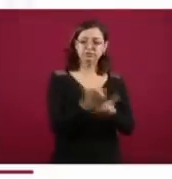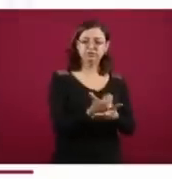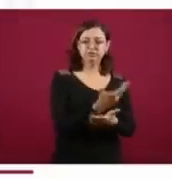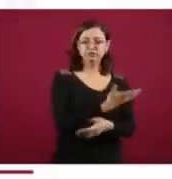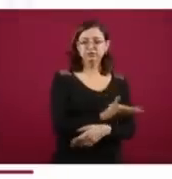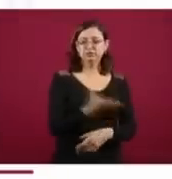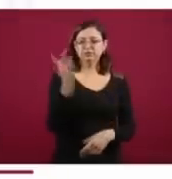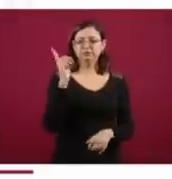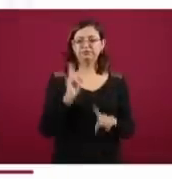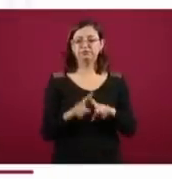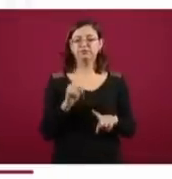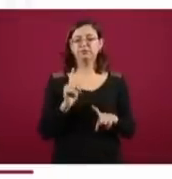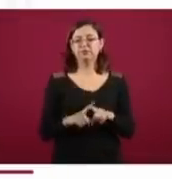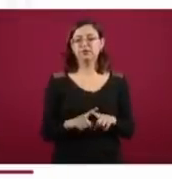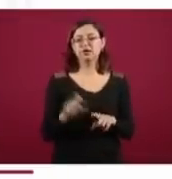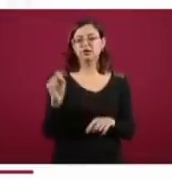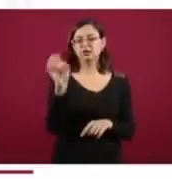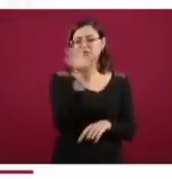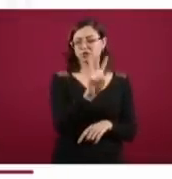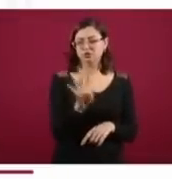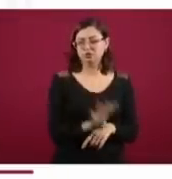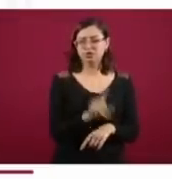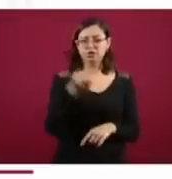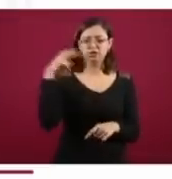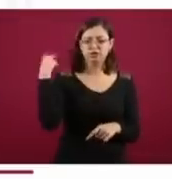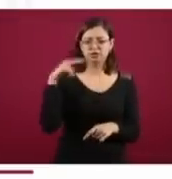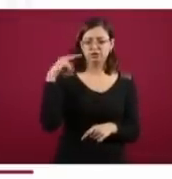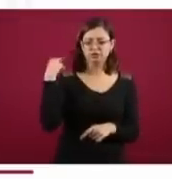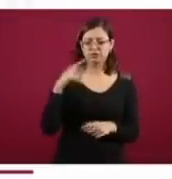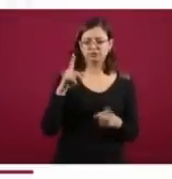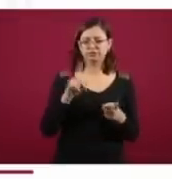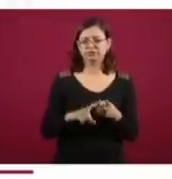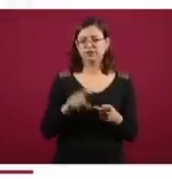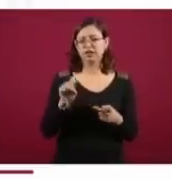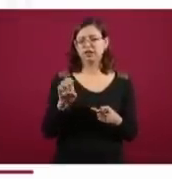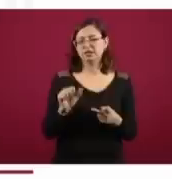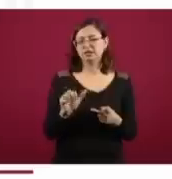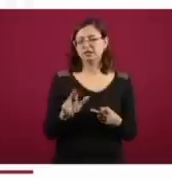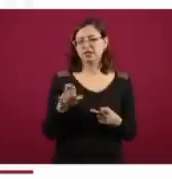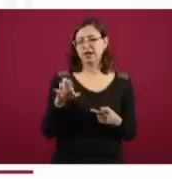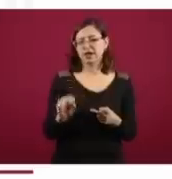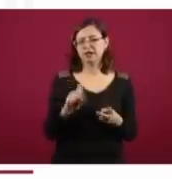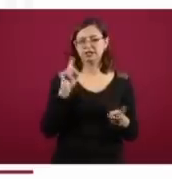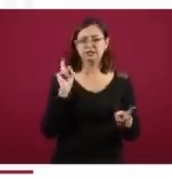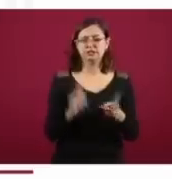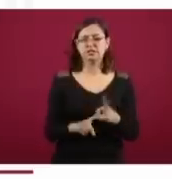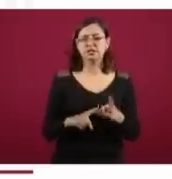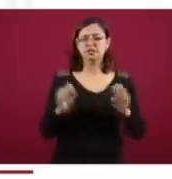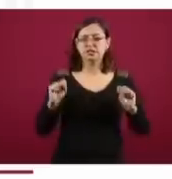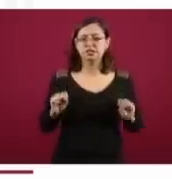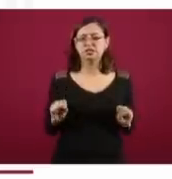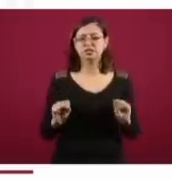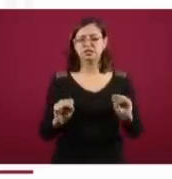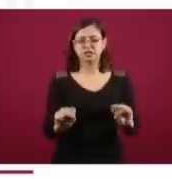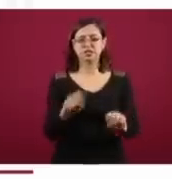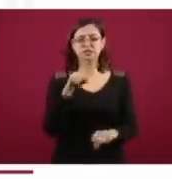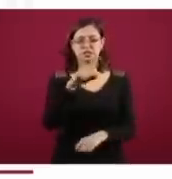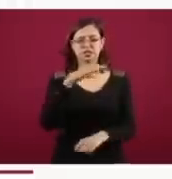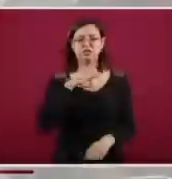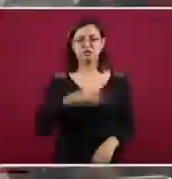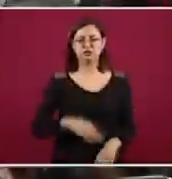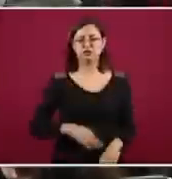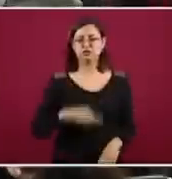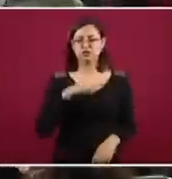está Hipermercado Soriana en Veracruz, Sears y Chedraui, ambas tiendas en la ciudad de Toluca.